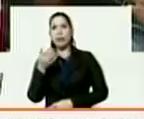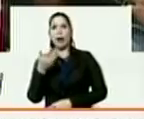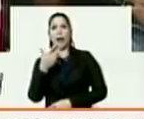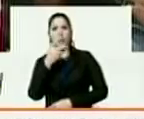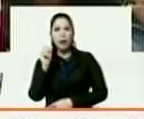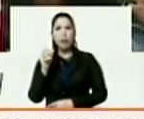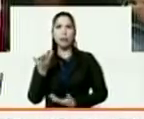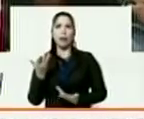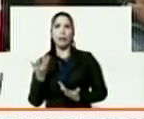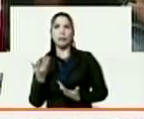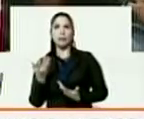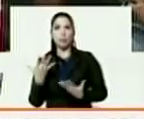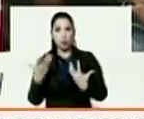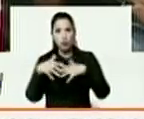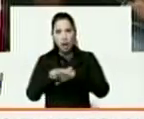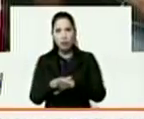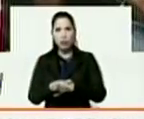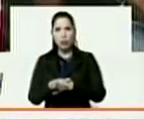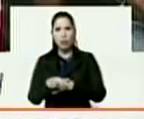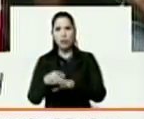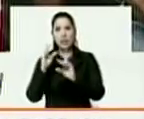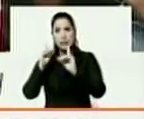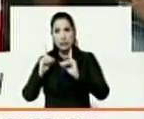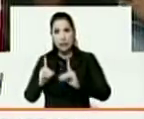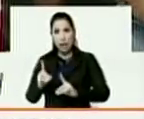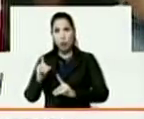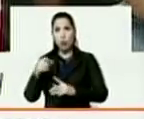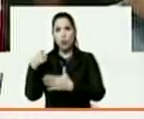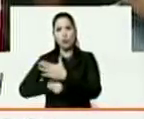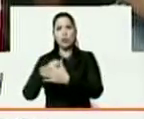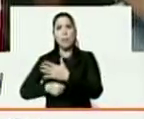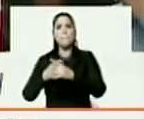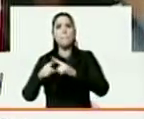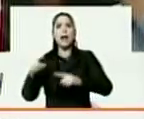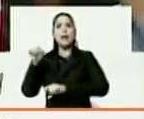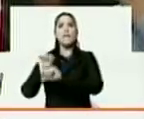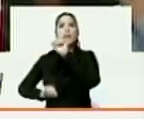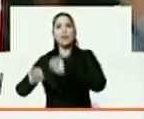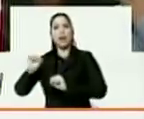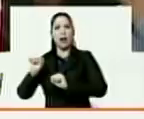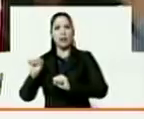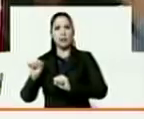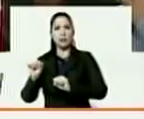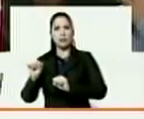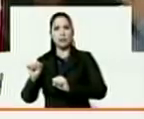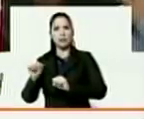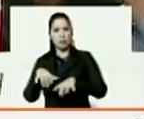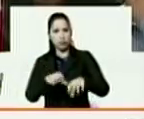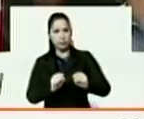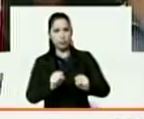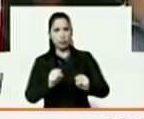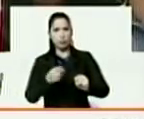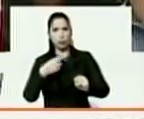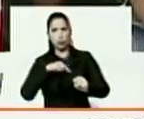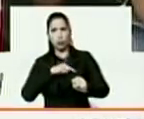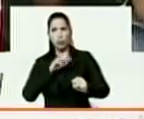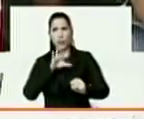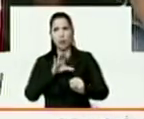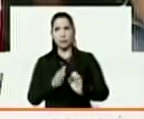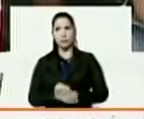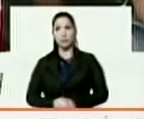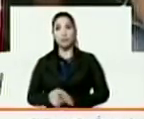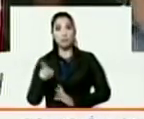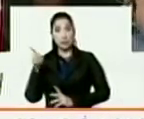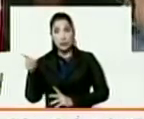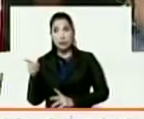luchar para evitar que nos invadieron personas muy viejita viejita visita ahí recogiendo